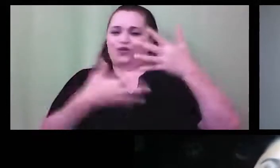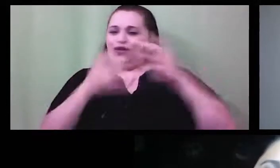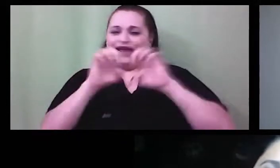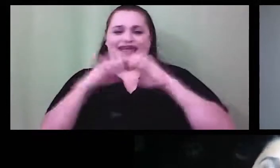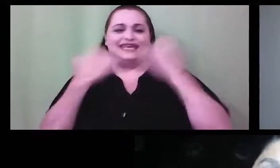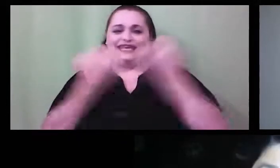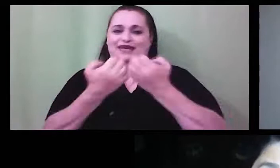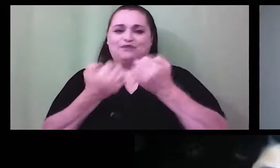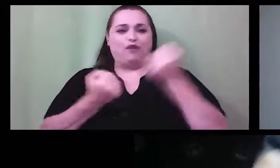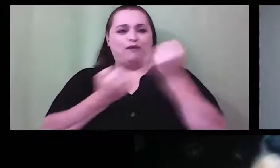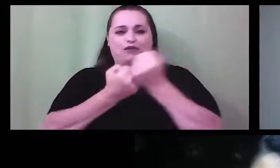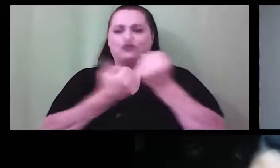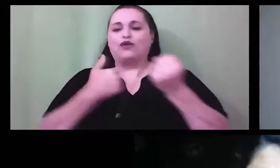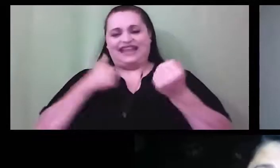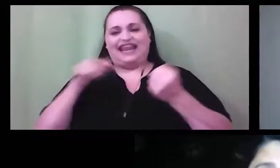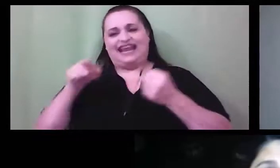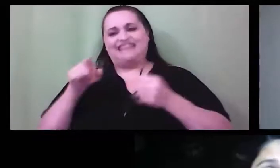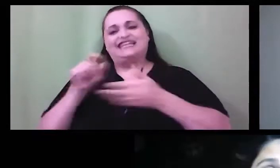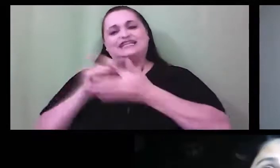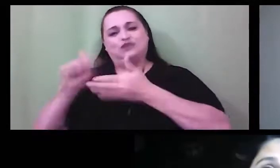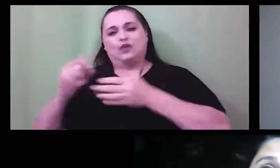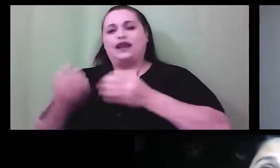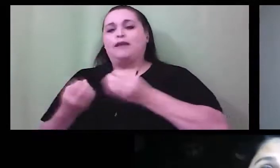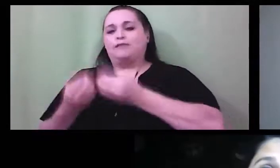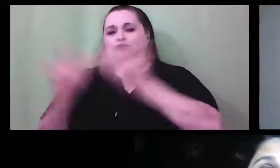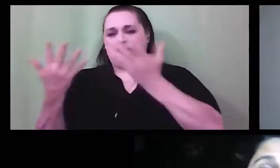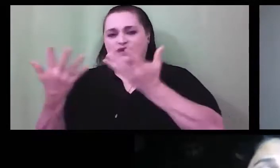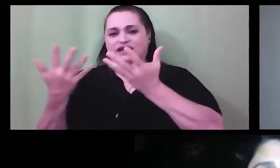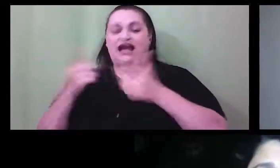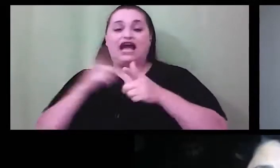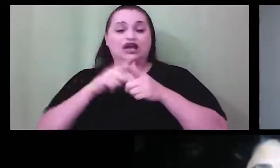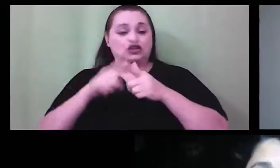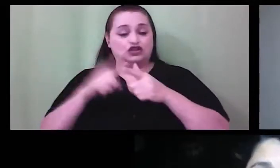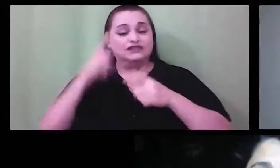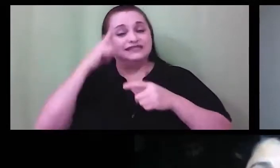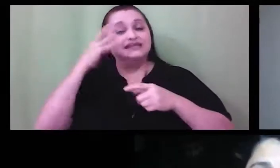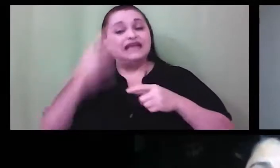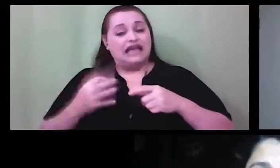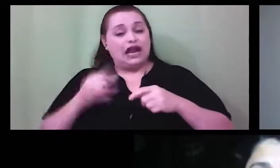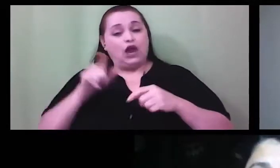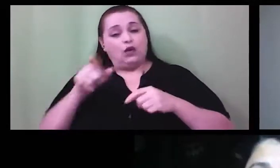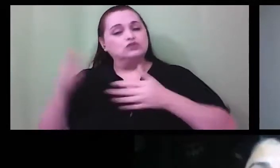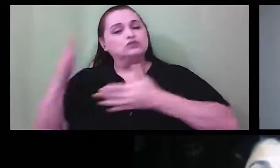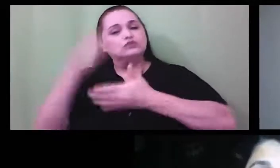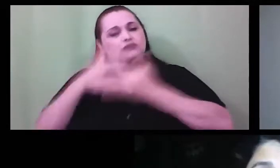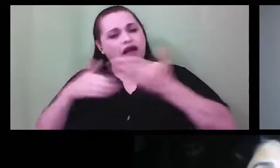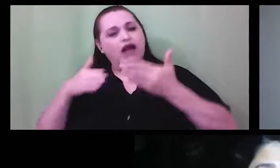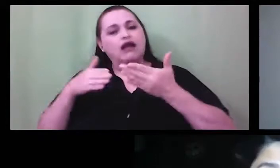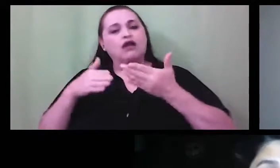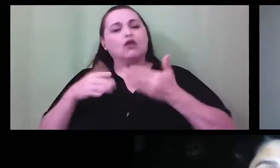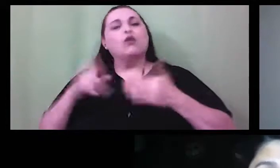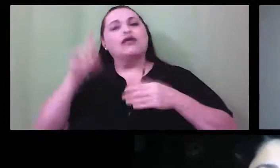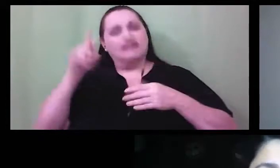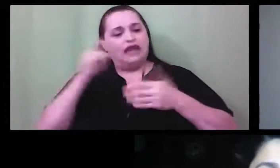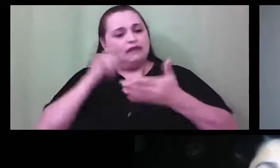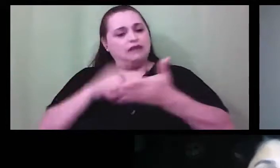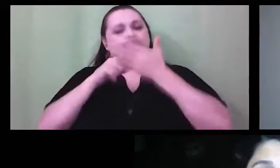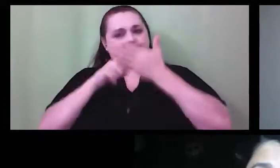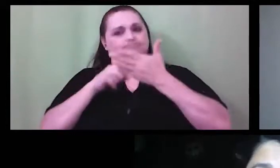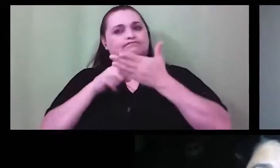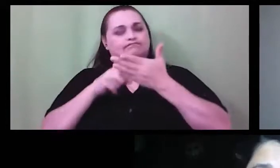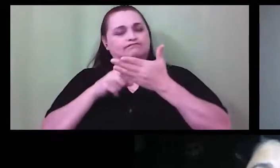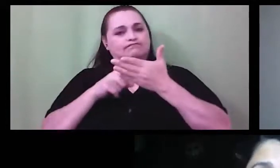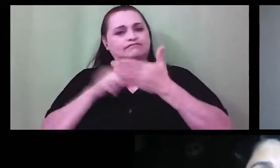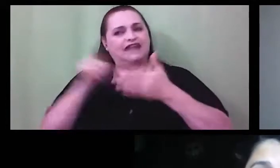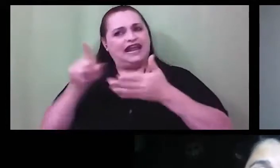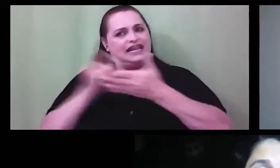apoyo que tiene en esta escuela pública. Entonces, creo que eso es algo que hay que recalcar, ¿verdad? Que es una